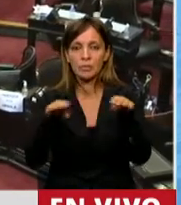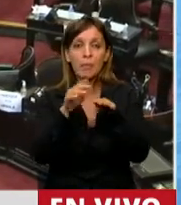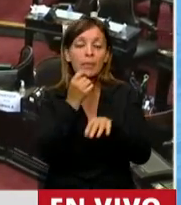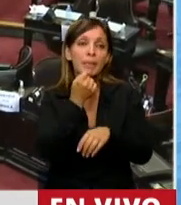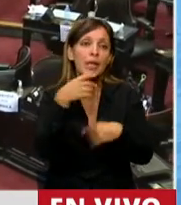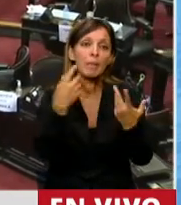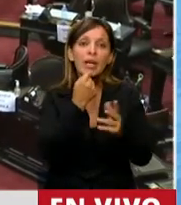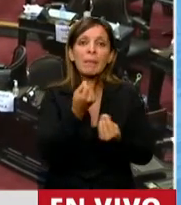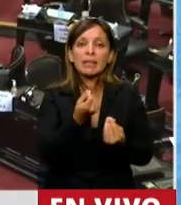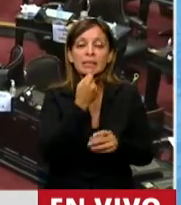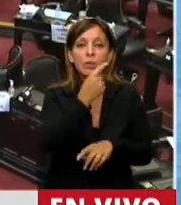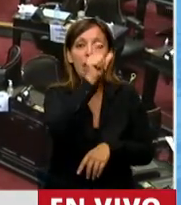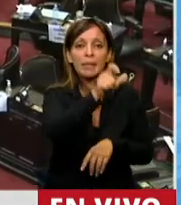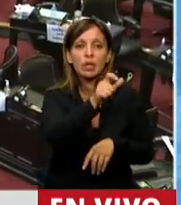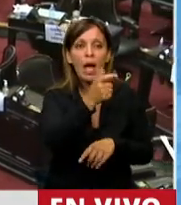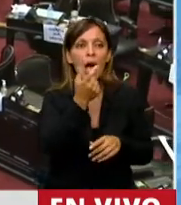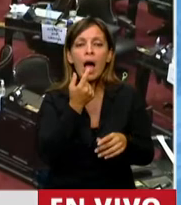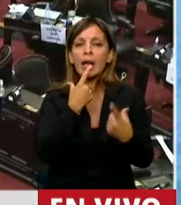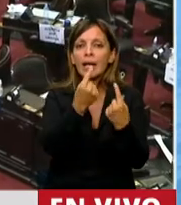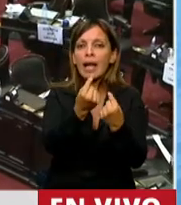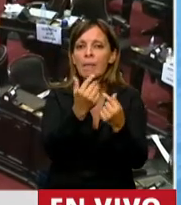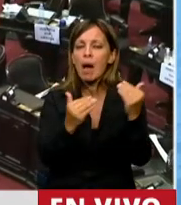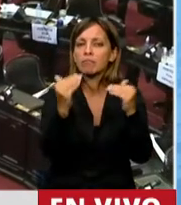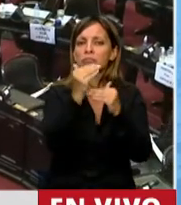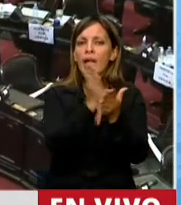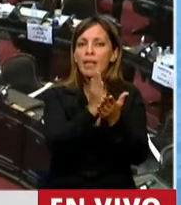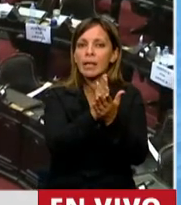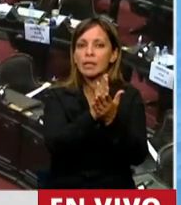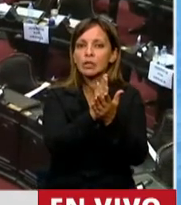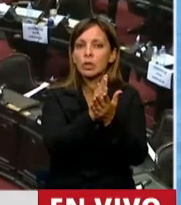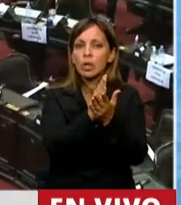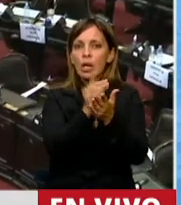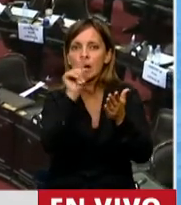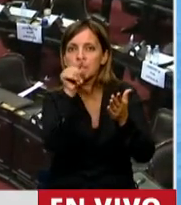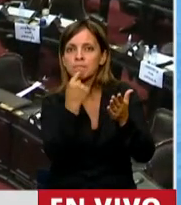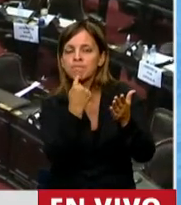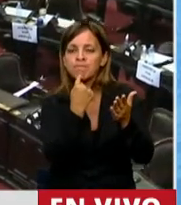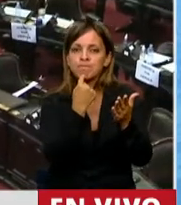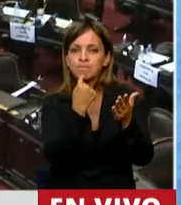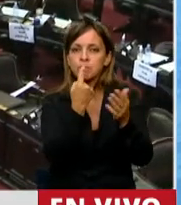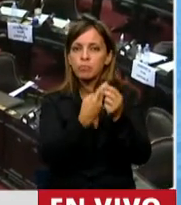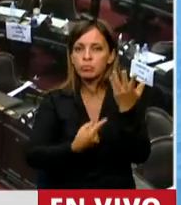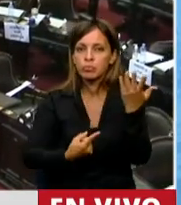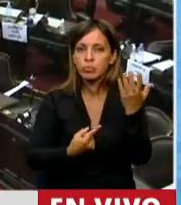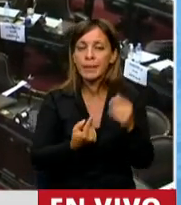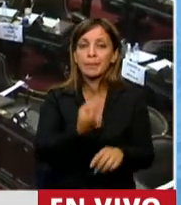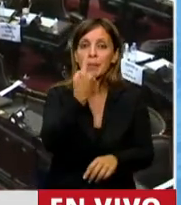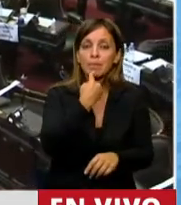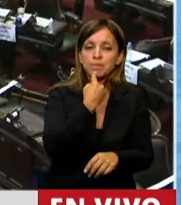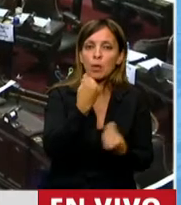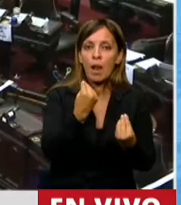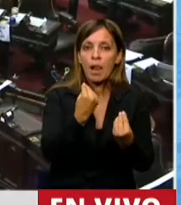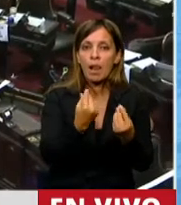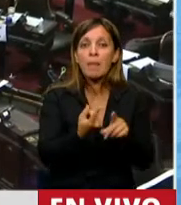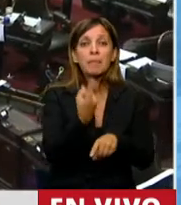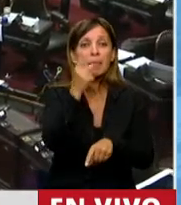aparece un legitimado con mejor derecho? Y las preguntas que quedan sin responder son varias. Primero, el primer beneficiario